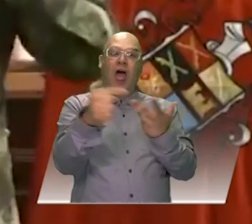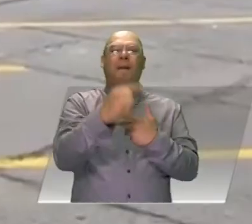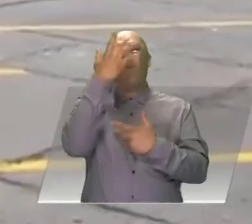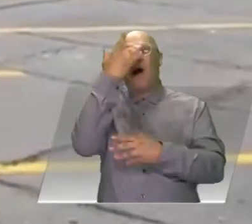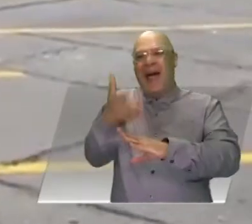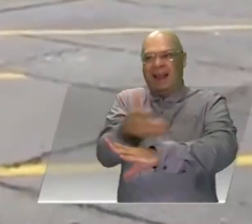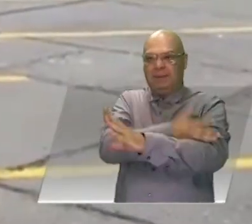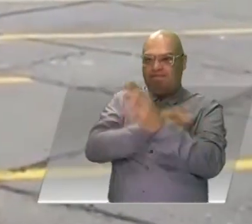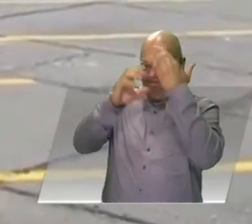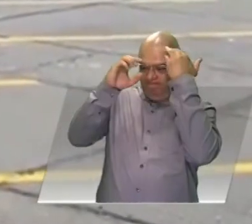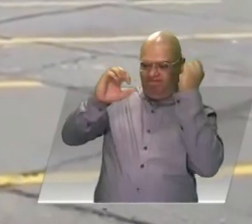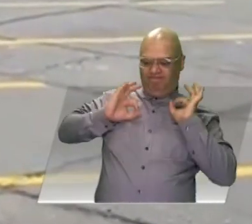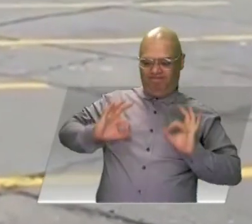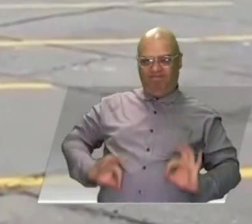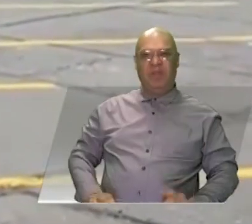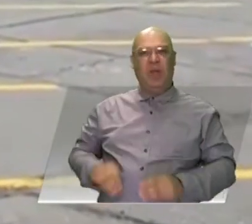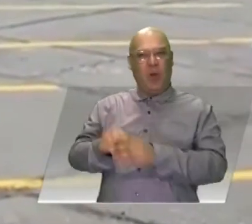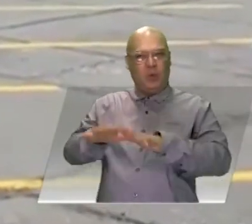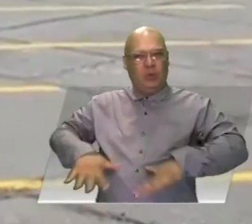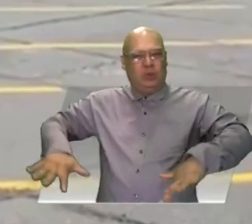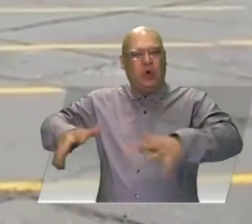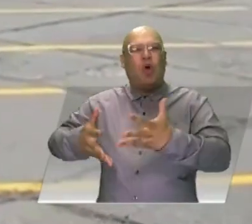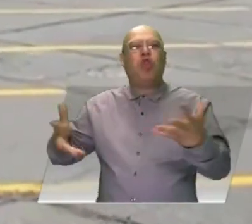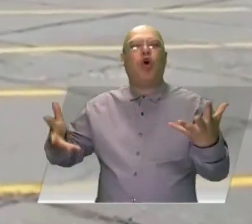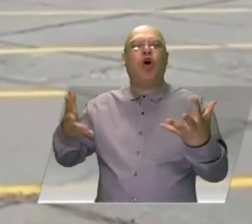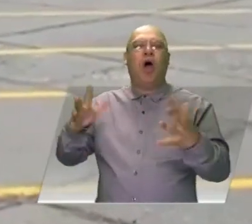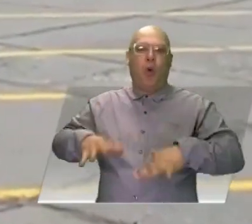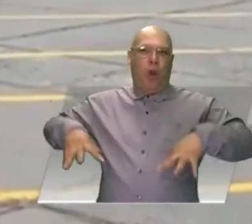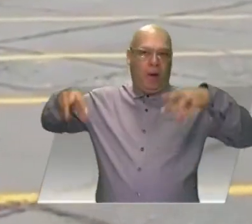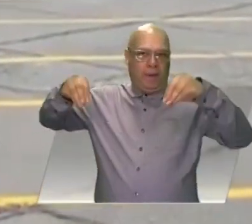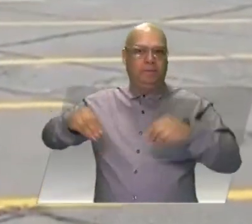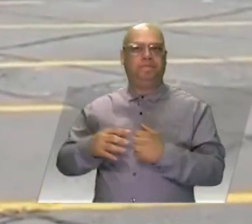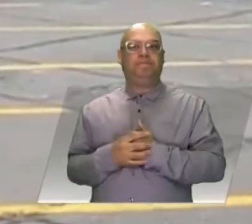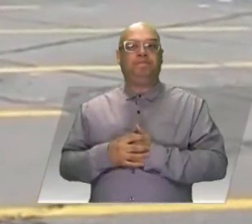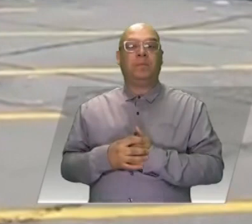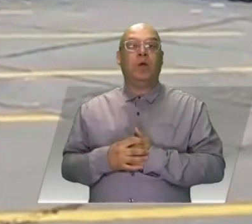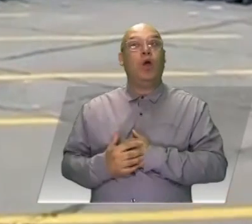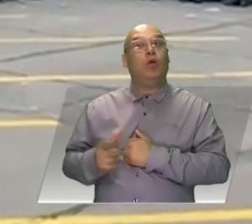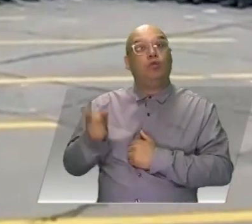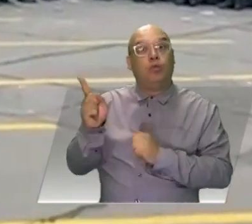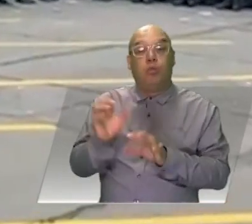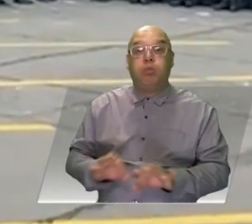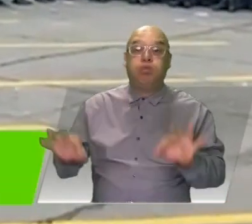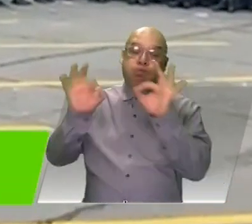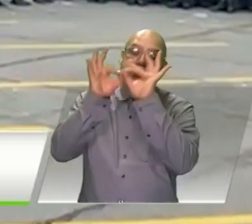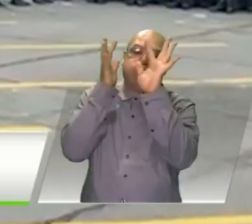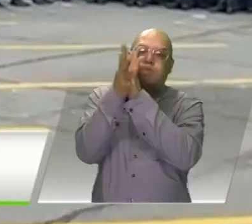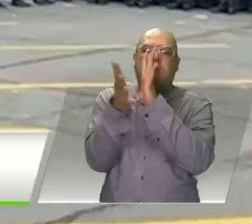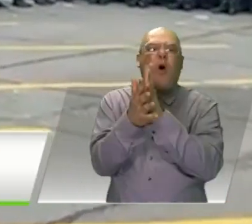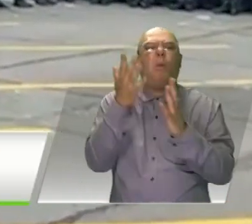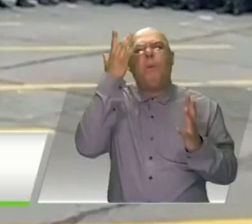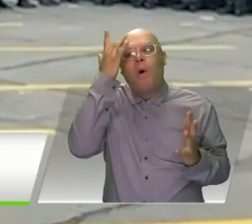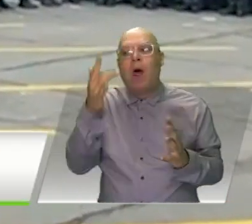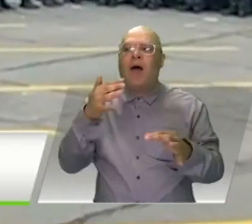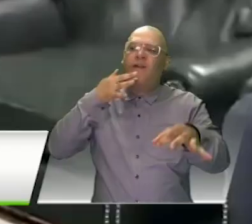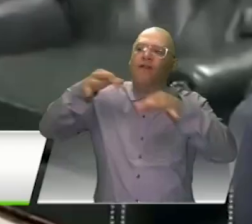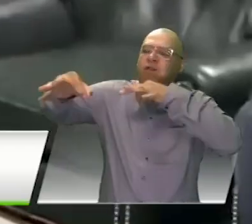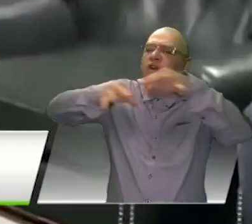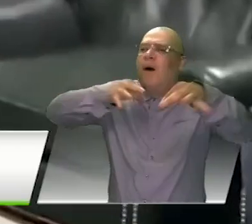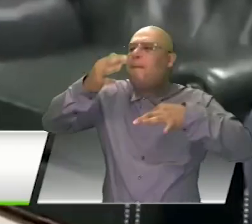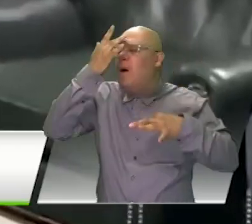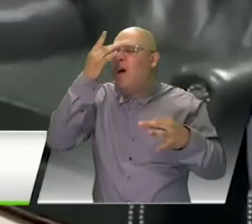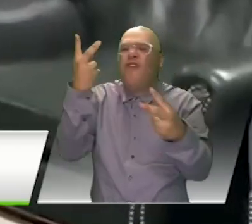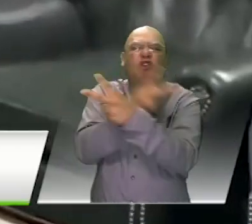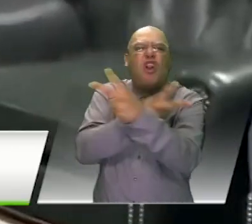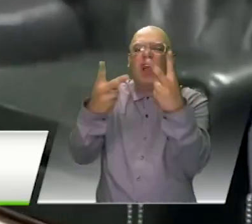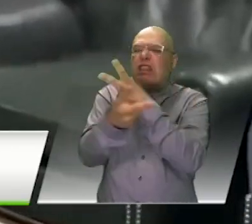de Infantería número 46, con sede en el Urabá antioqueño, pues serían de gran importancia para profundizar en la verdad sobre los hechos violentos.